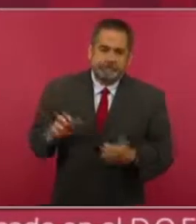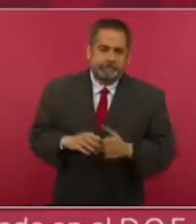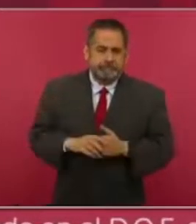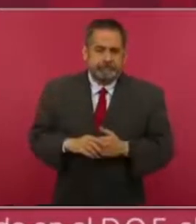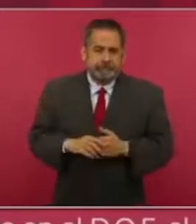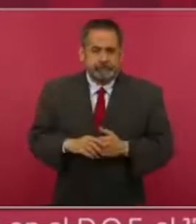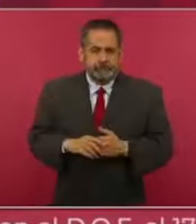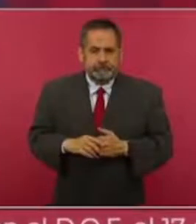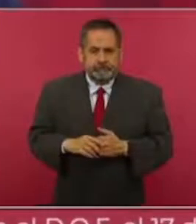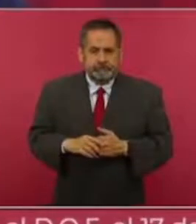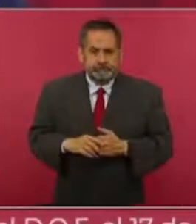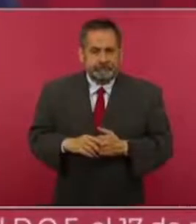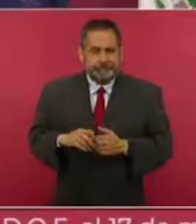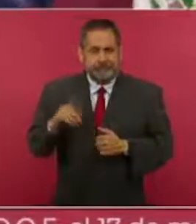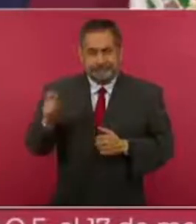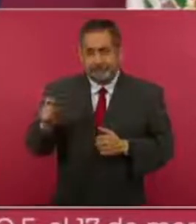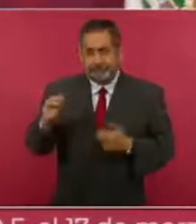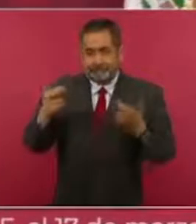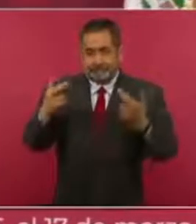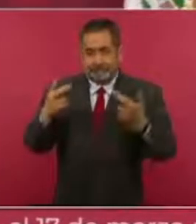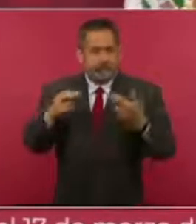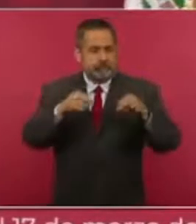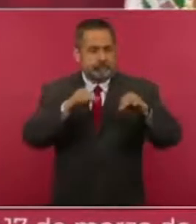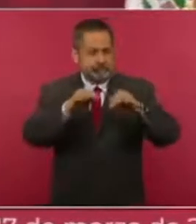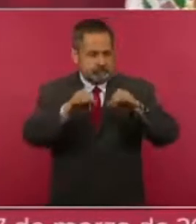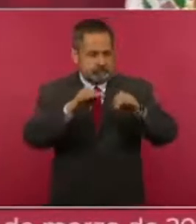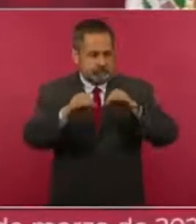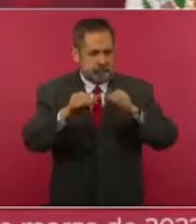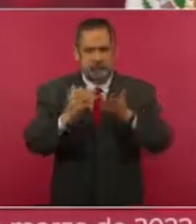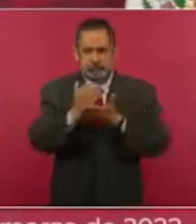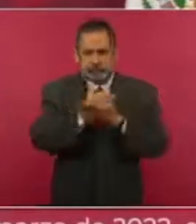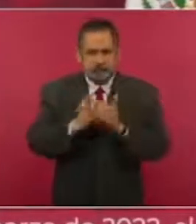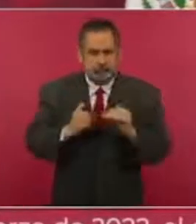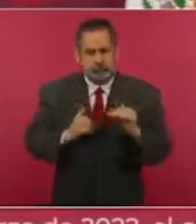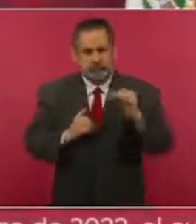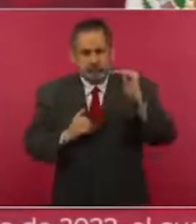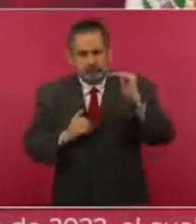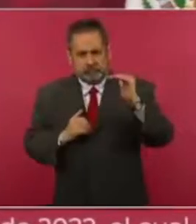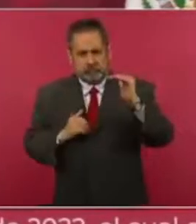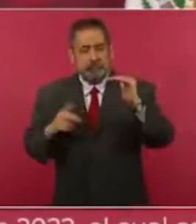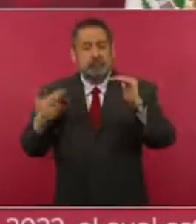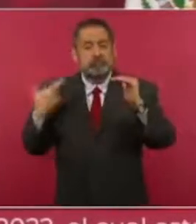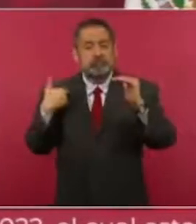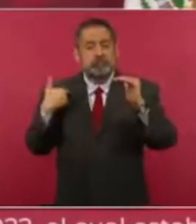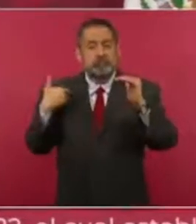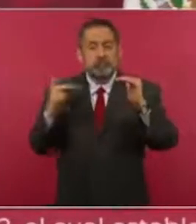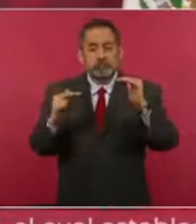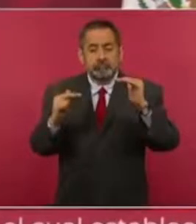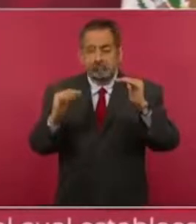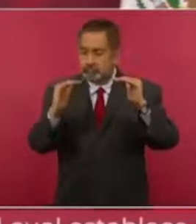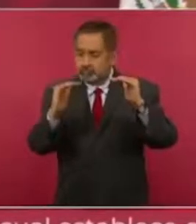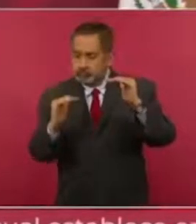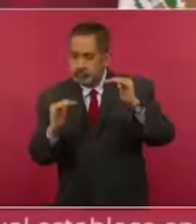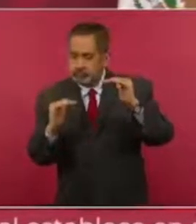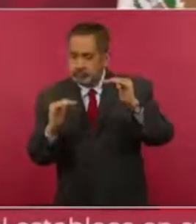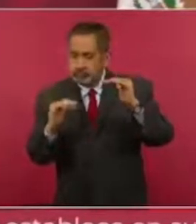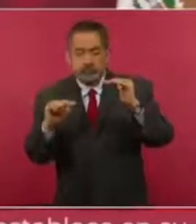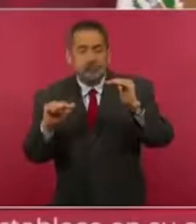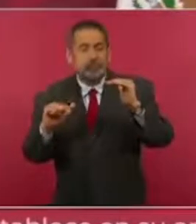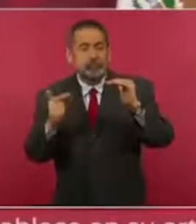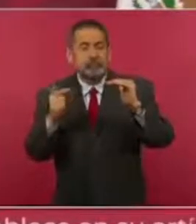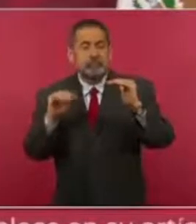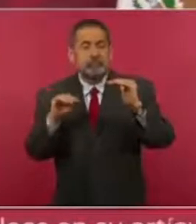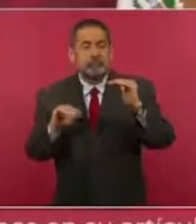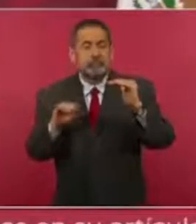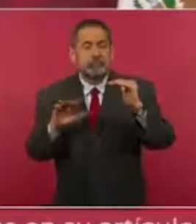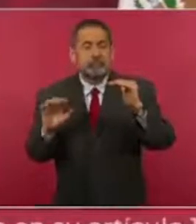12.500. O sea, el promedio de un trabajador inscrito al seguro es 14.300 y el del